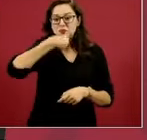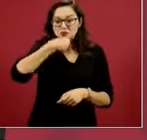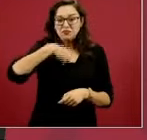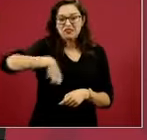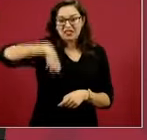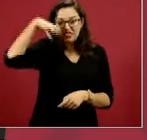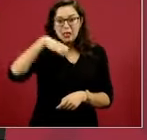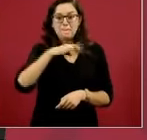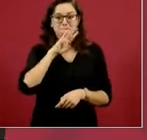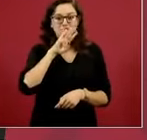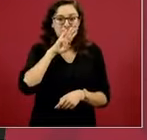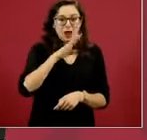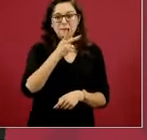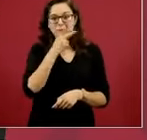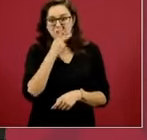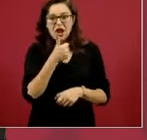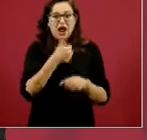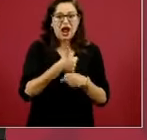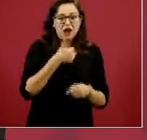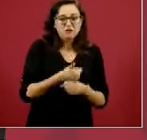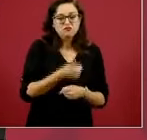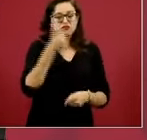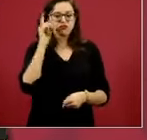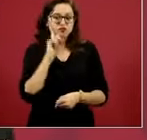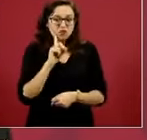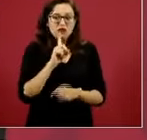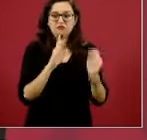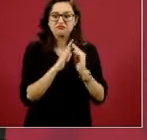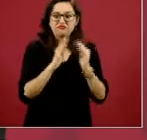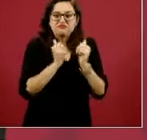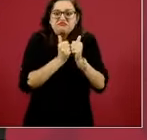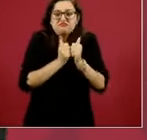padres, sus abuelos, abuelas que están en casa, están